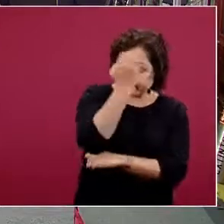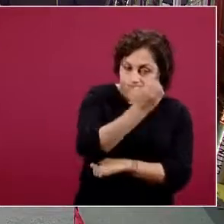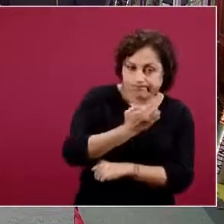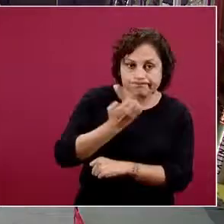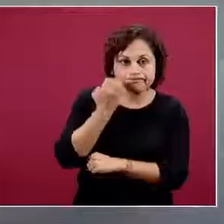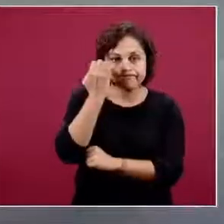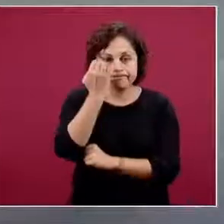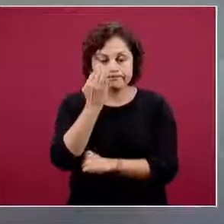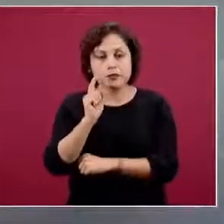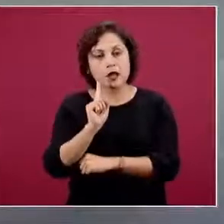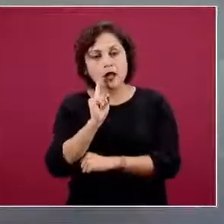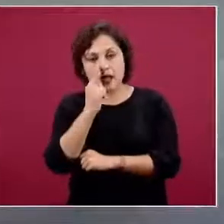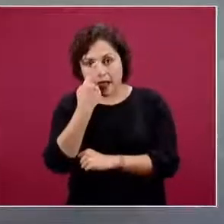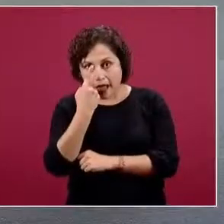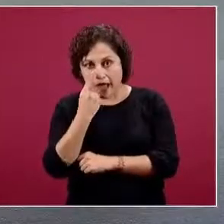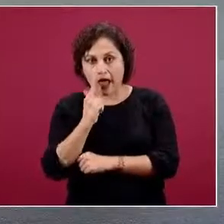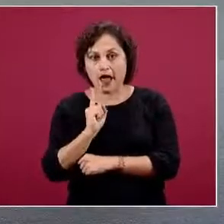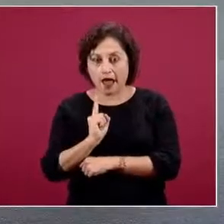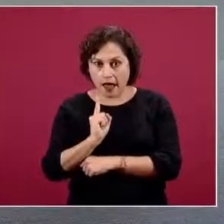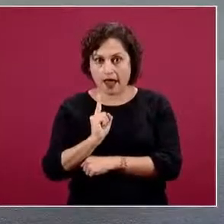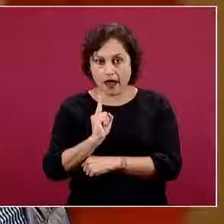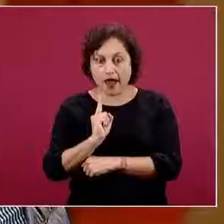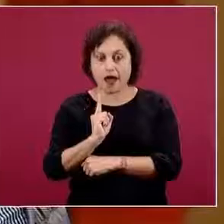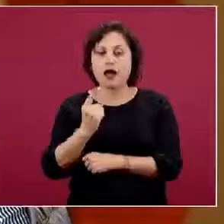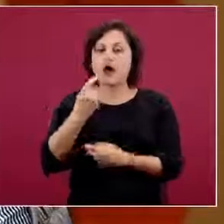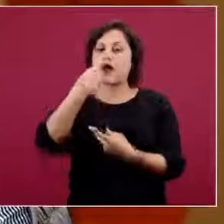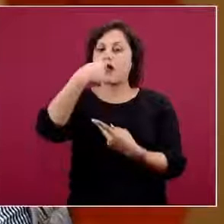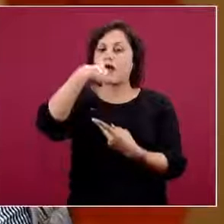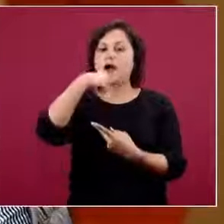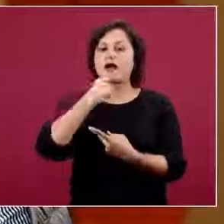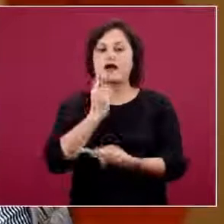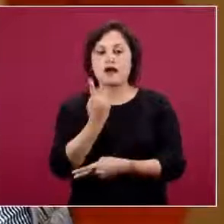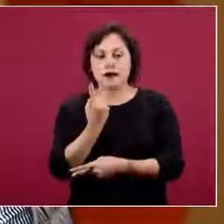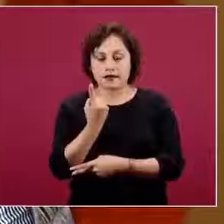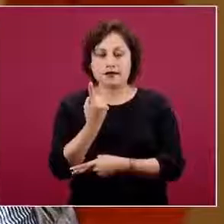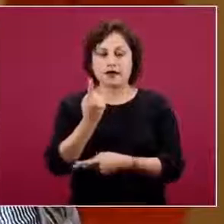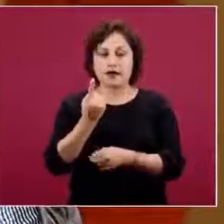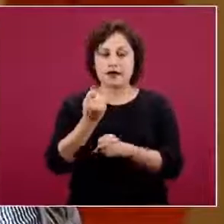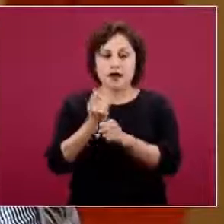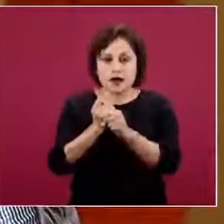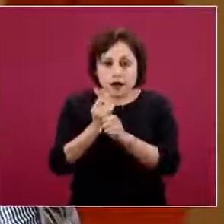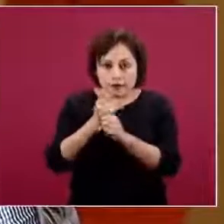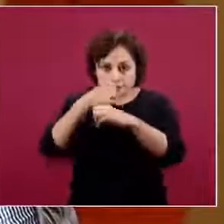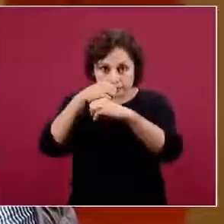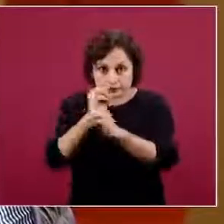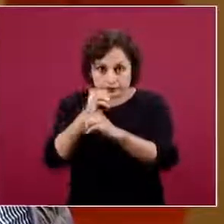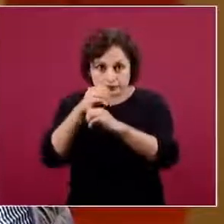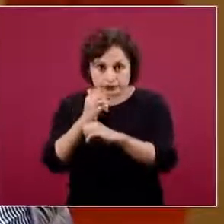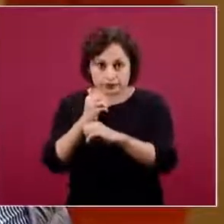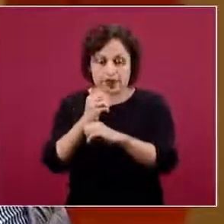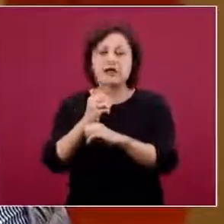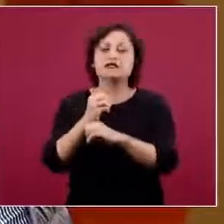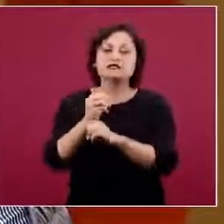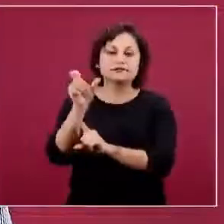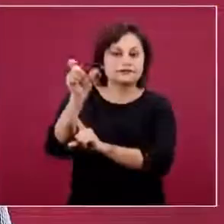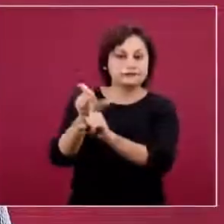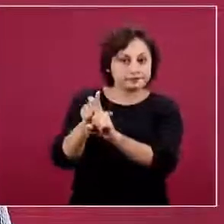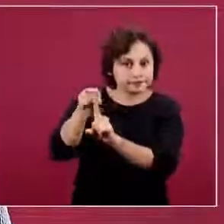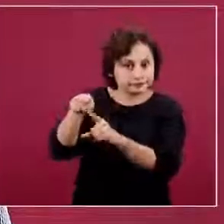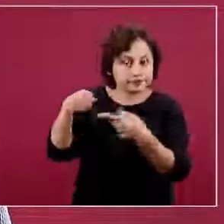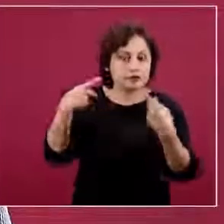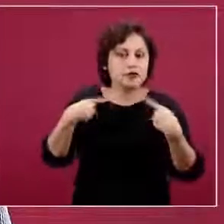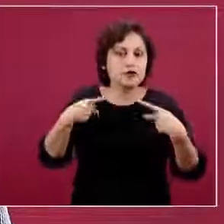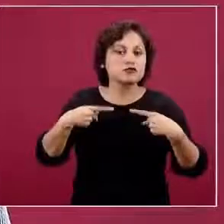es decir, los hisopos faringios y nasofaringios, y en este caso, dado que tenía todos estos antecedentes y también